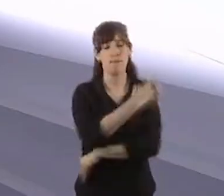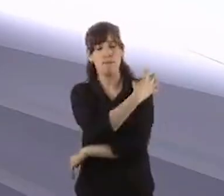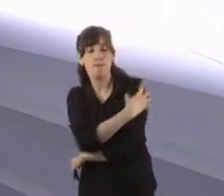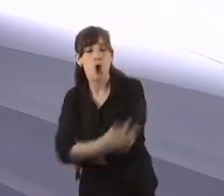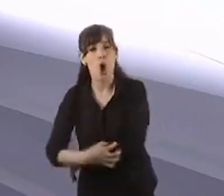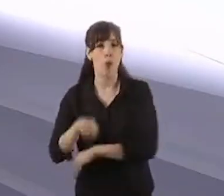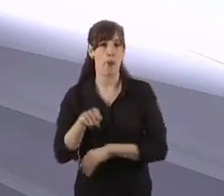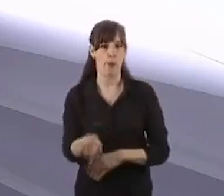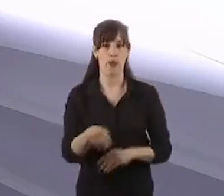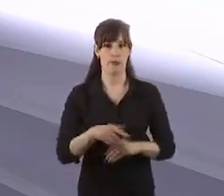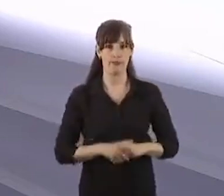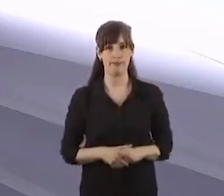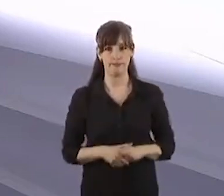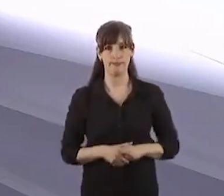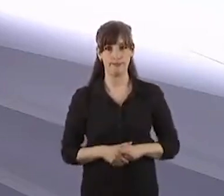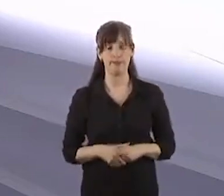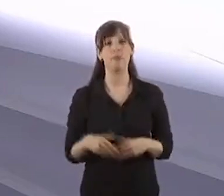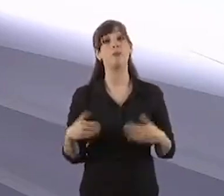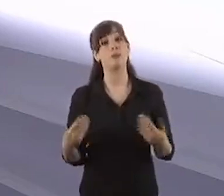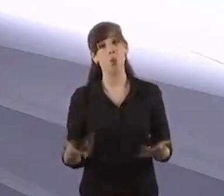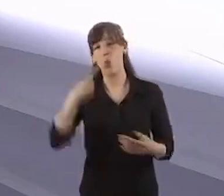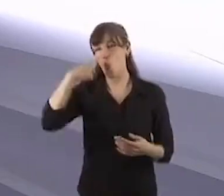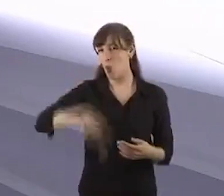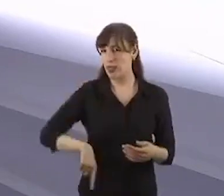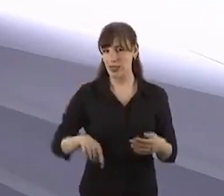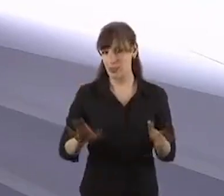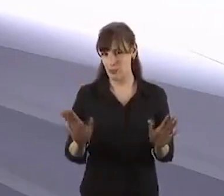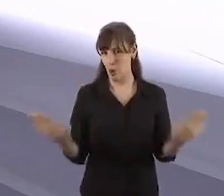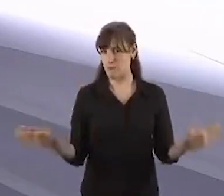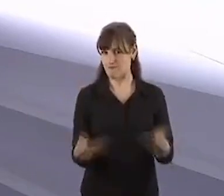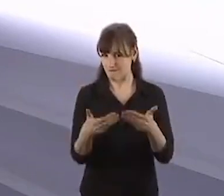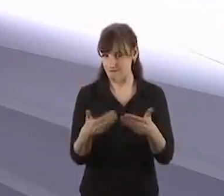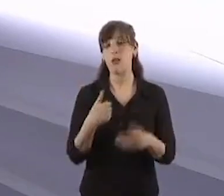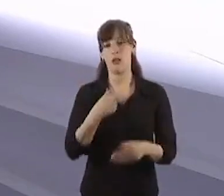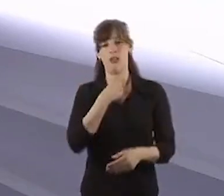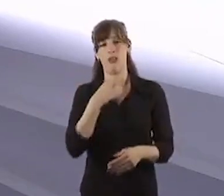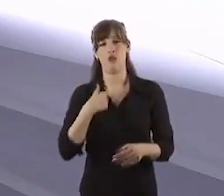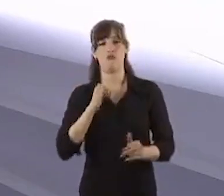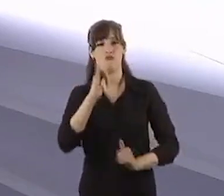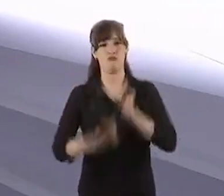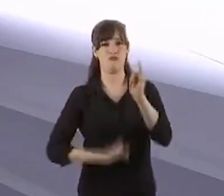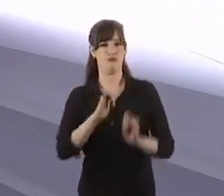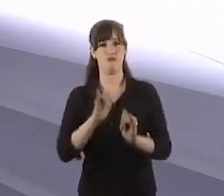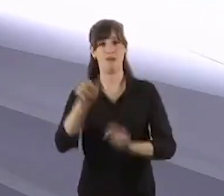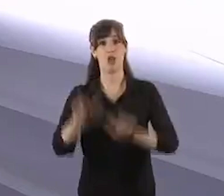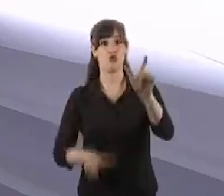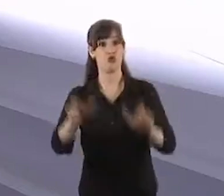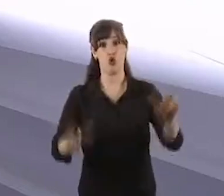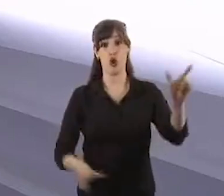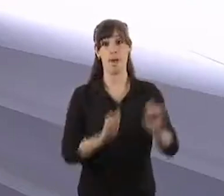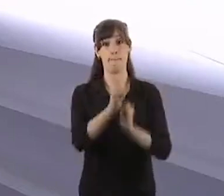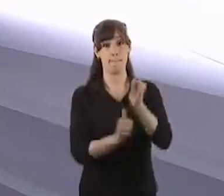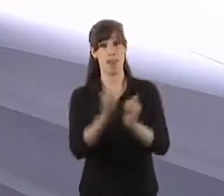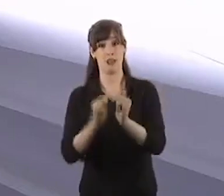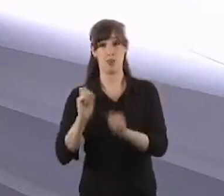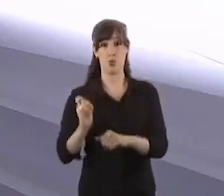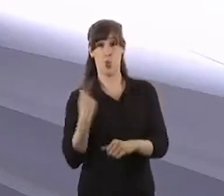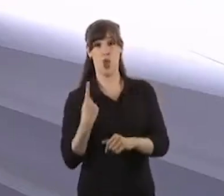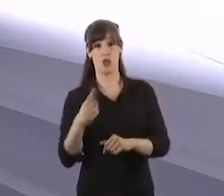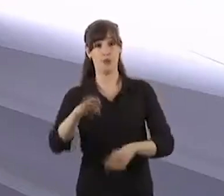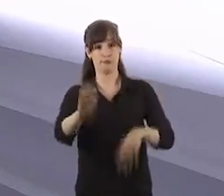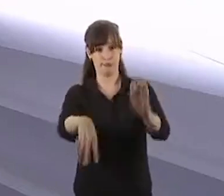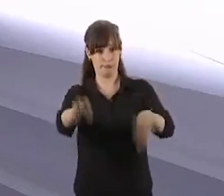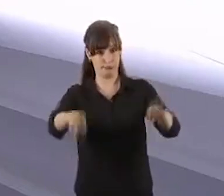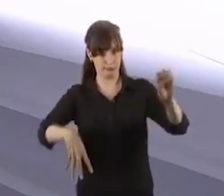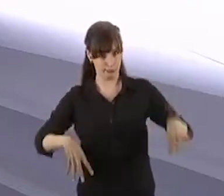Por lo tanto, para finalizar, quiero darles un mensaje a todos los empresarios aquí presentes y a los que no